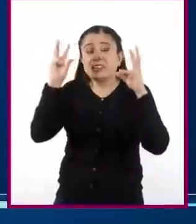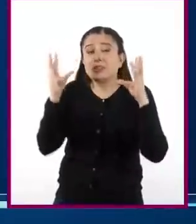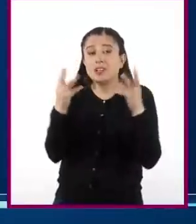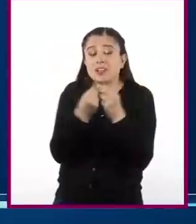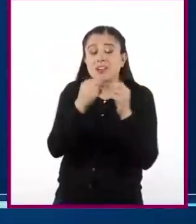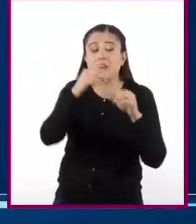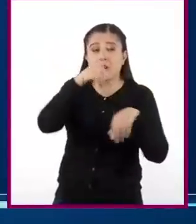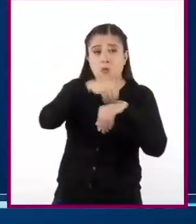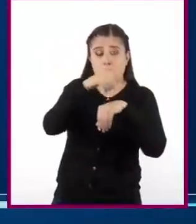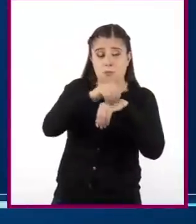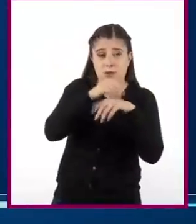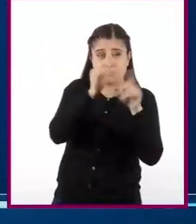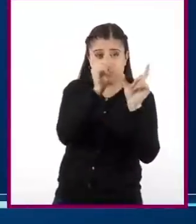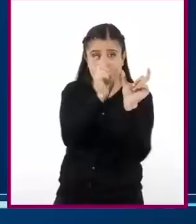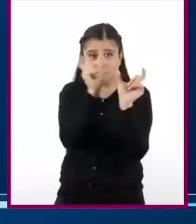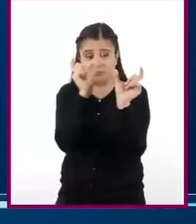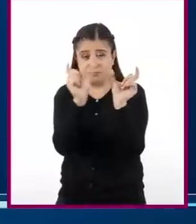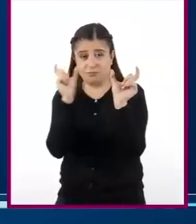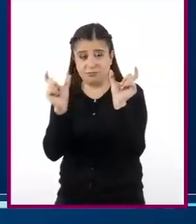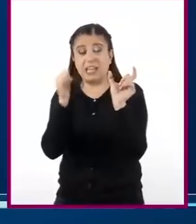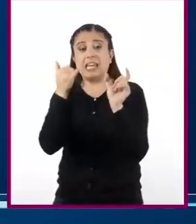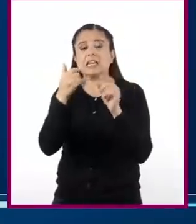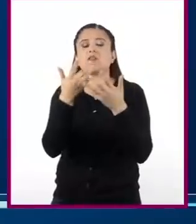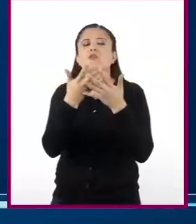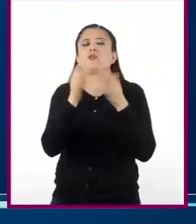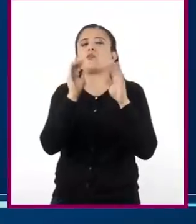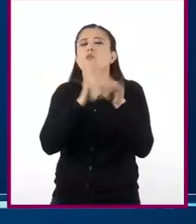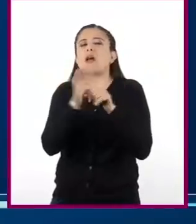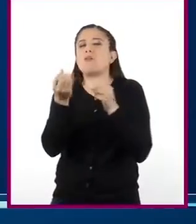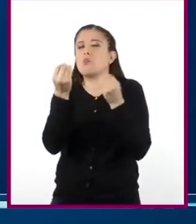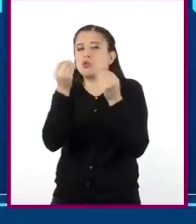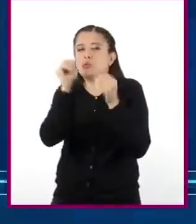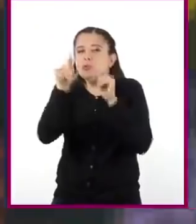intervalos que se construirán y la amplitud de estos.